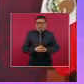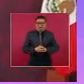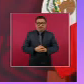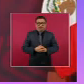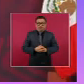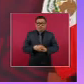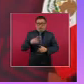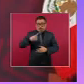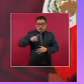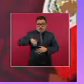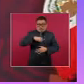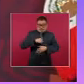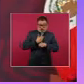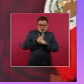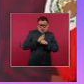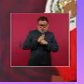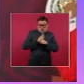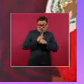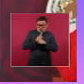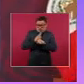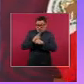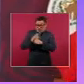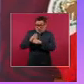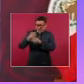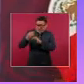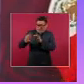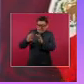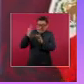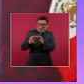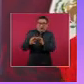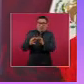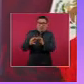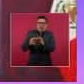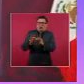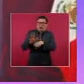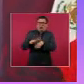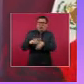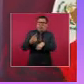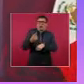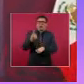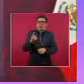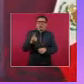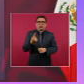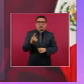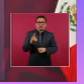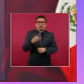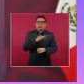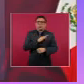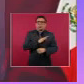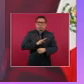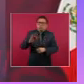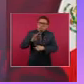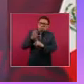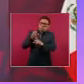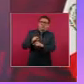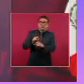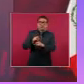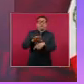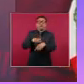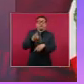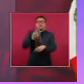Si vamos a lograr esto, es porque están